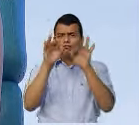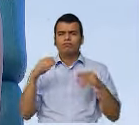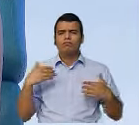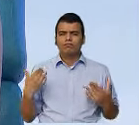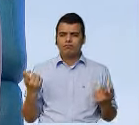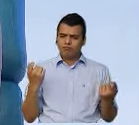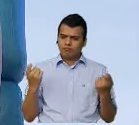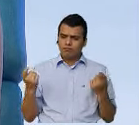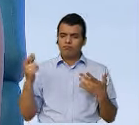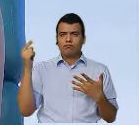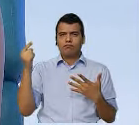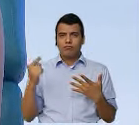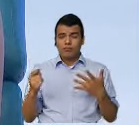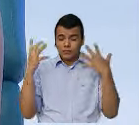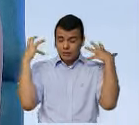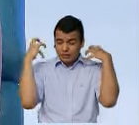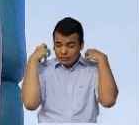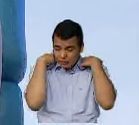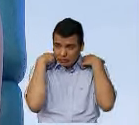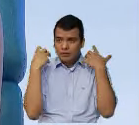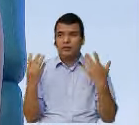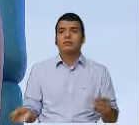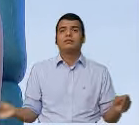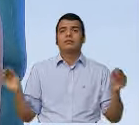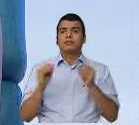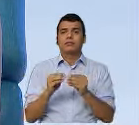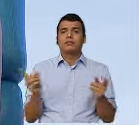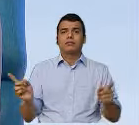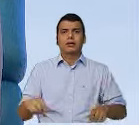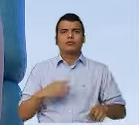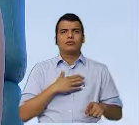temas como el estrés, evitar